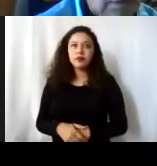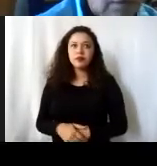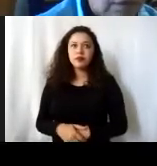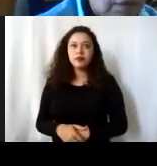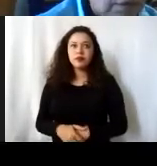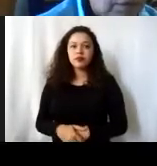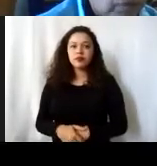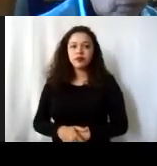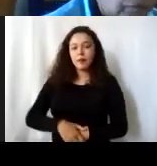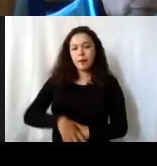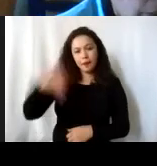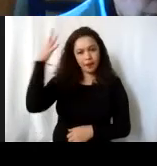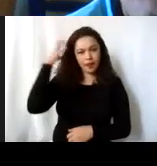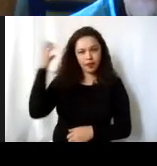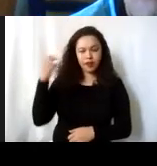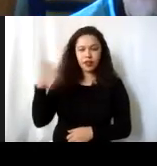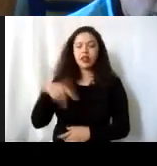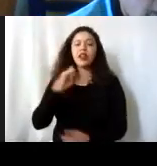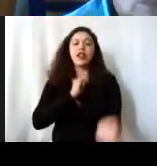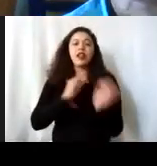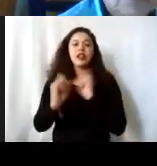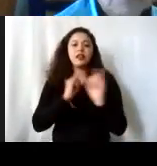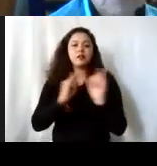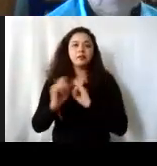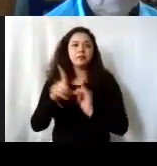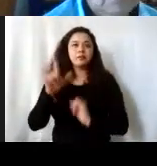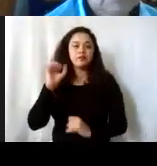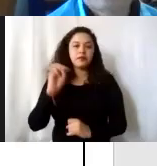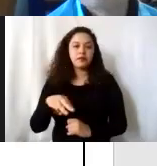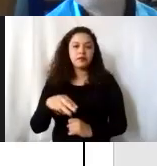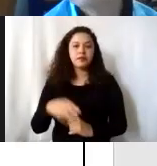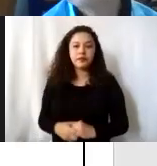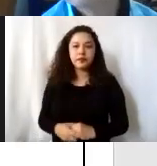María Fernanda, nuestro intérprete de lengua de señas.